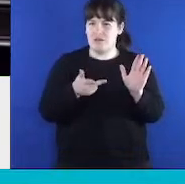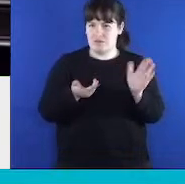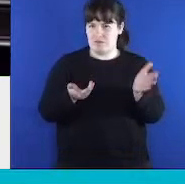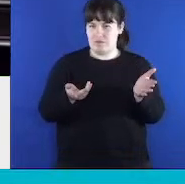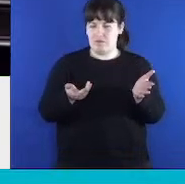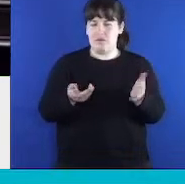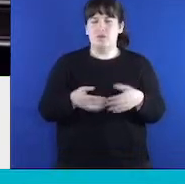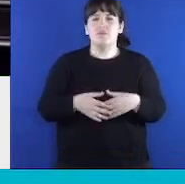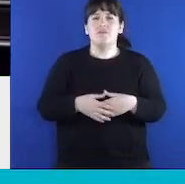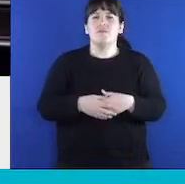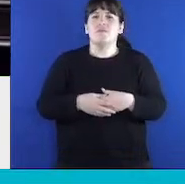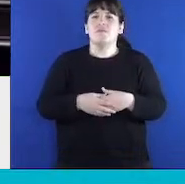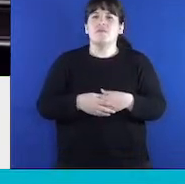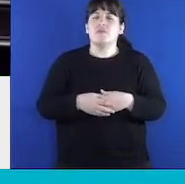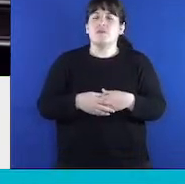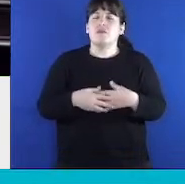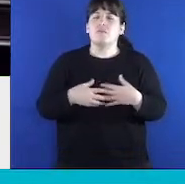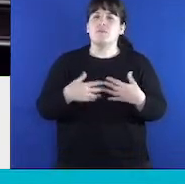cuando analizamos